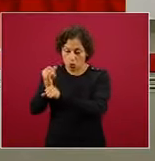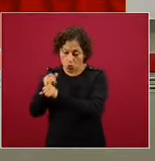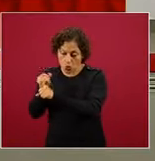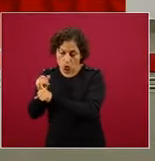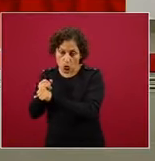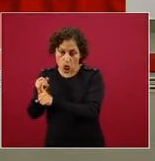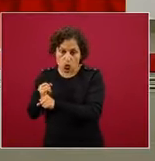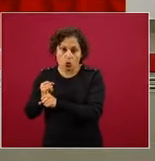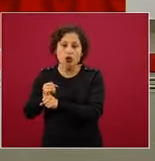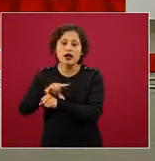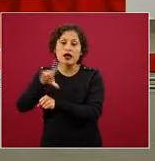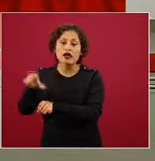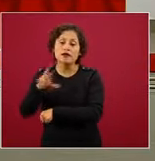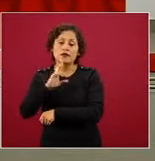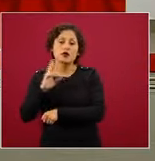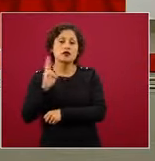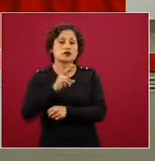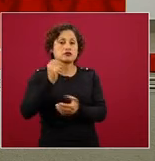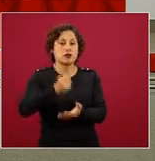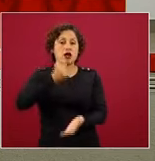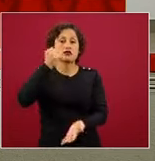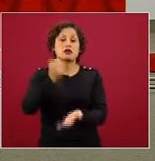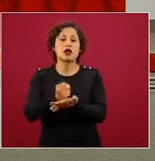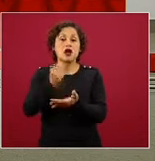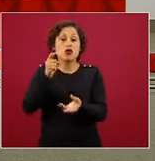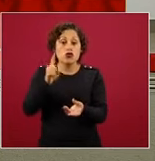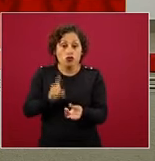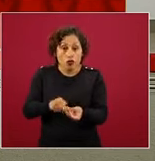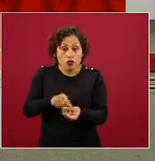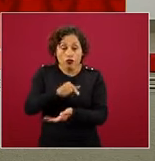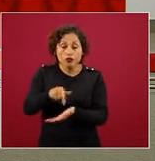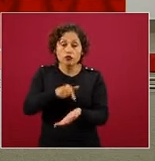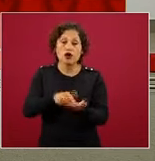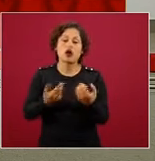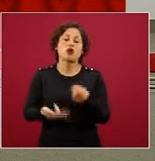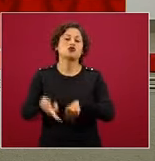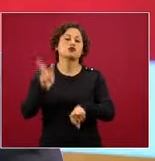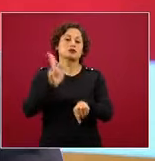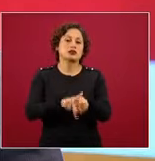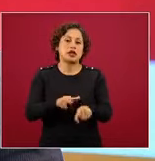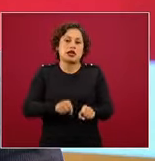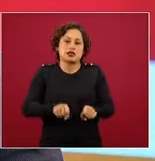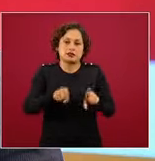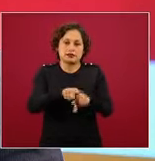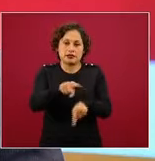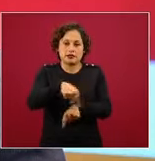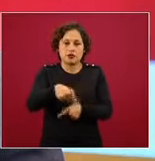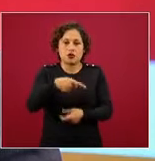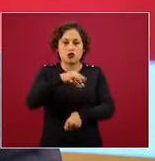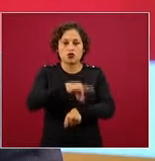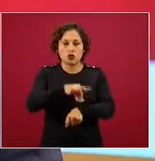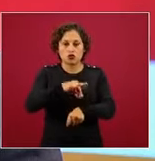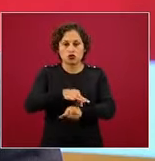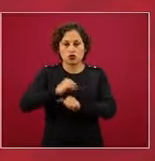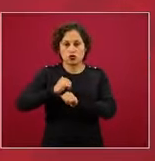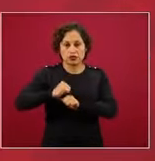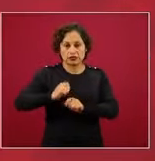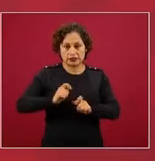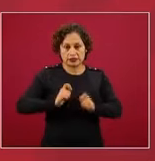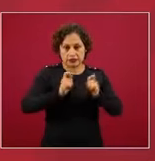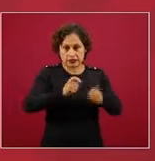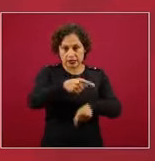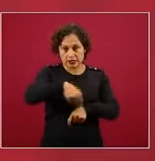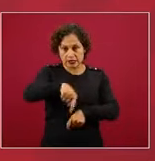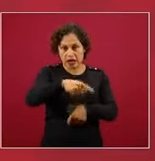cabo en las unidades hospitalarias por comités dictaminadores, también hay comités dictaminadores en las jurisdicciones sanitarias,